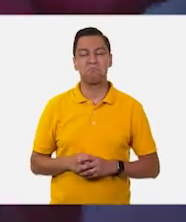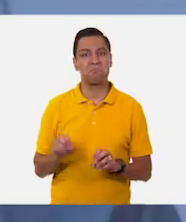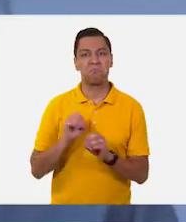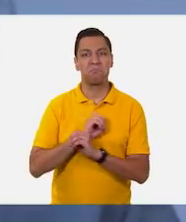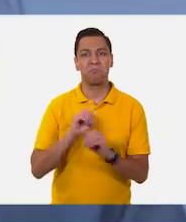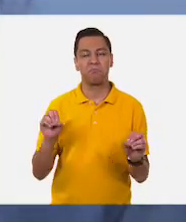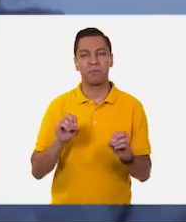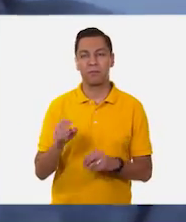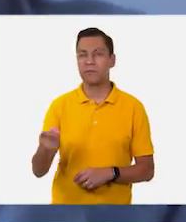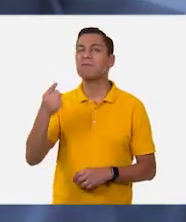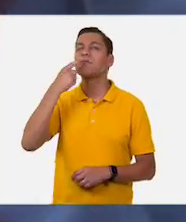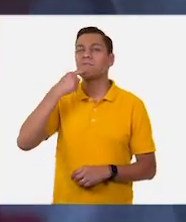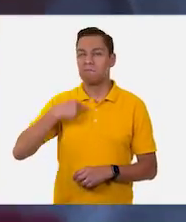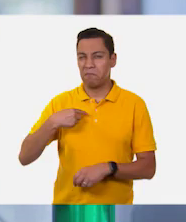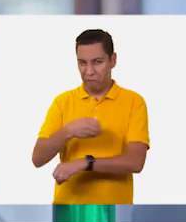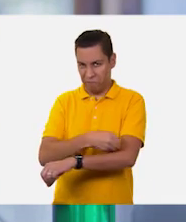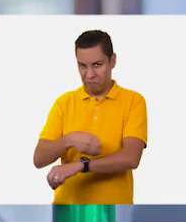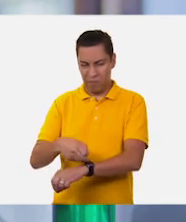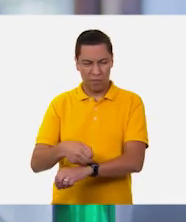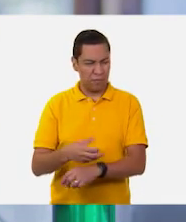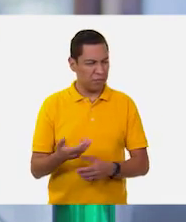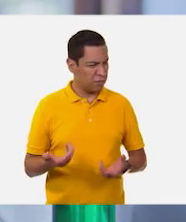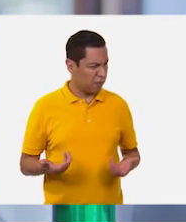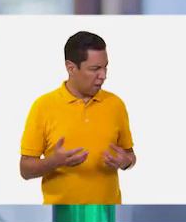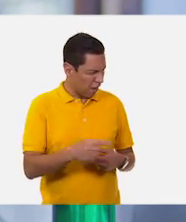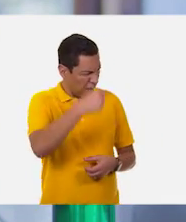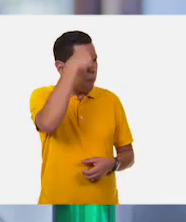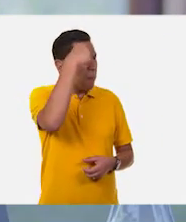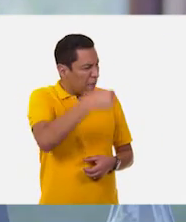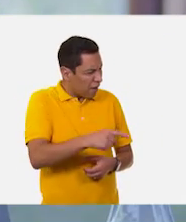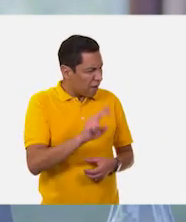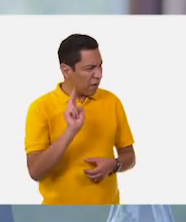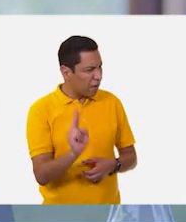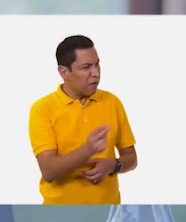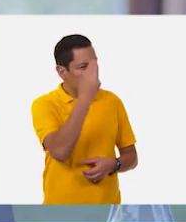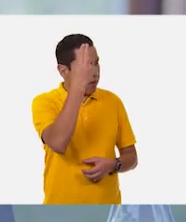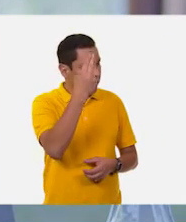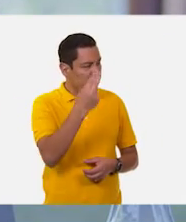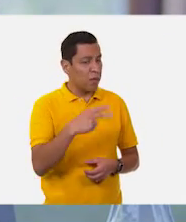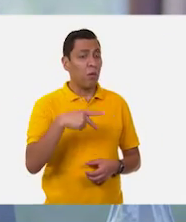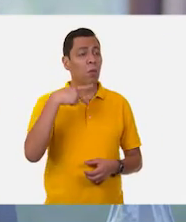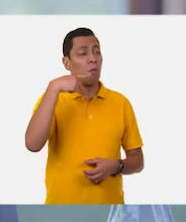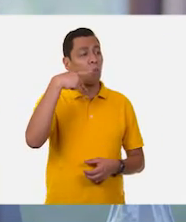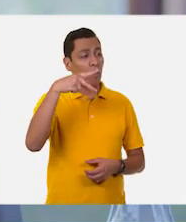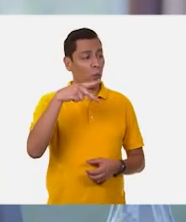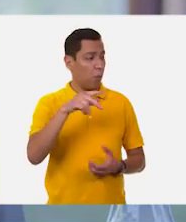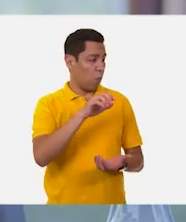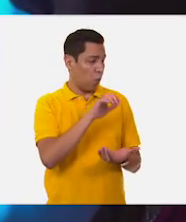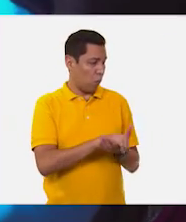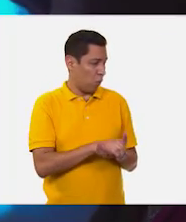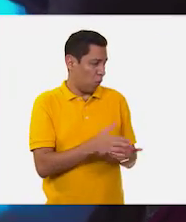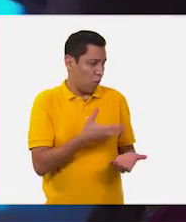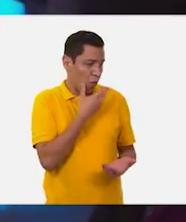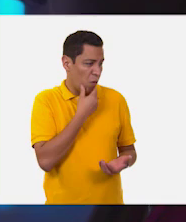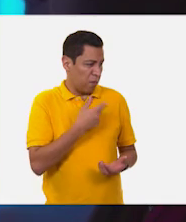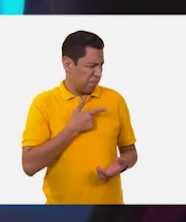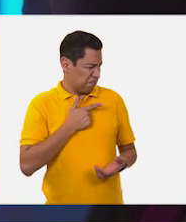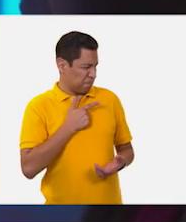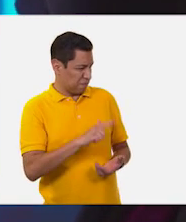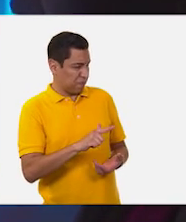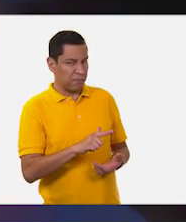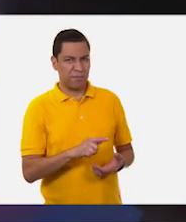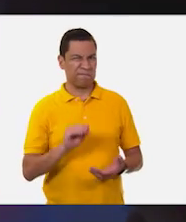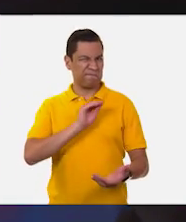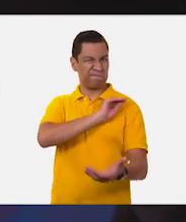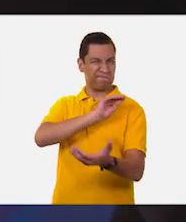y nunca faltó el familiar que me dijera: ¿por qué estudias eso? Nadie se va a querer casar contigo. Decidí estudiar